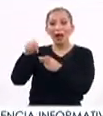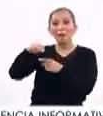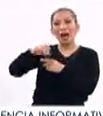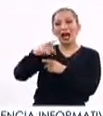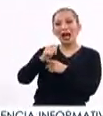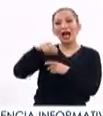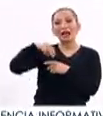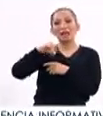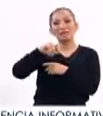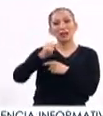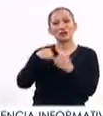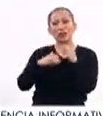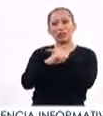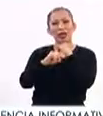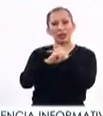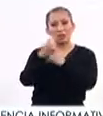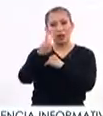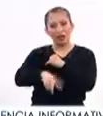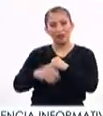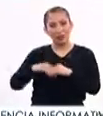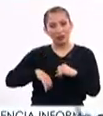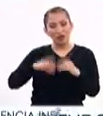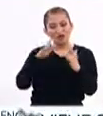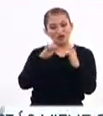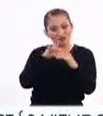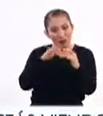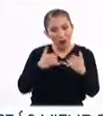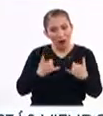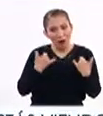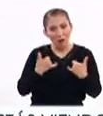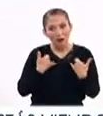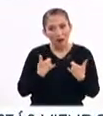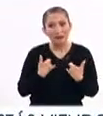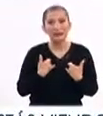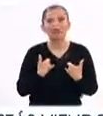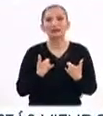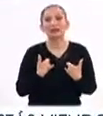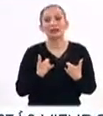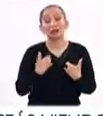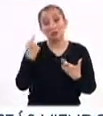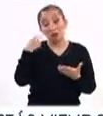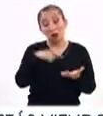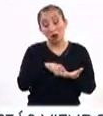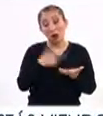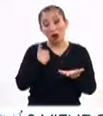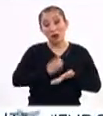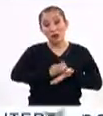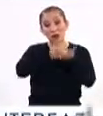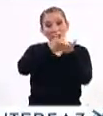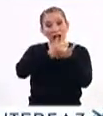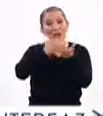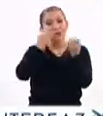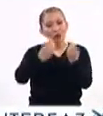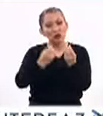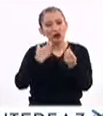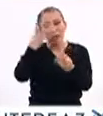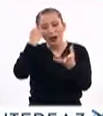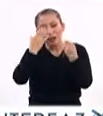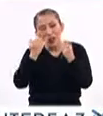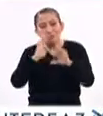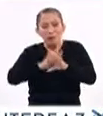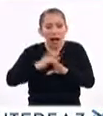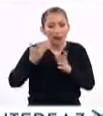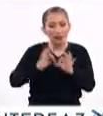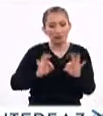y el anime. Entonces son plataformas que realmente son muy interactivas para los jóvenes y que creo yo les permite tener un aprendizaje como